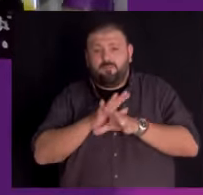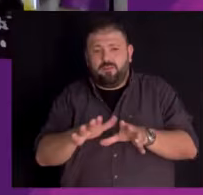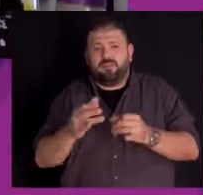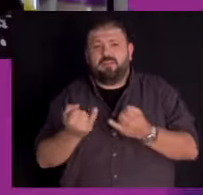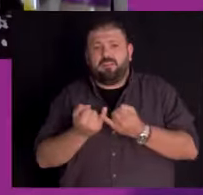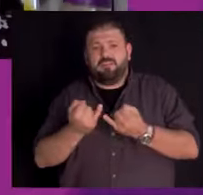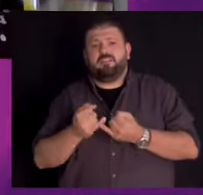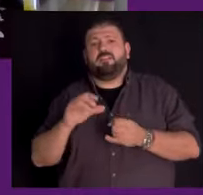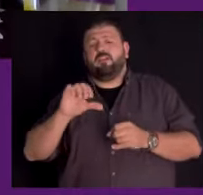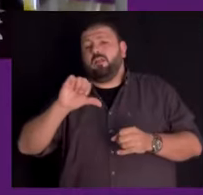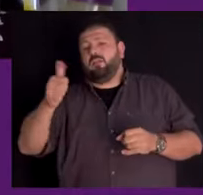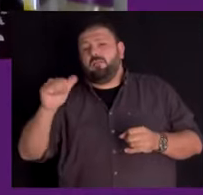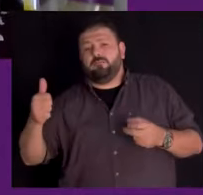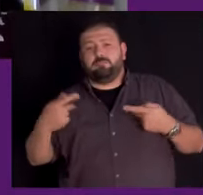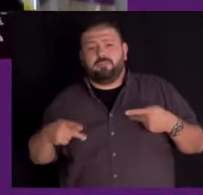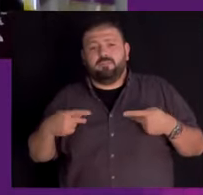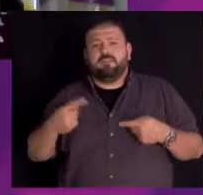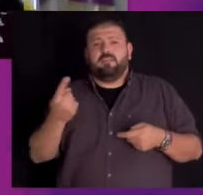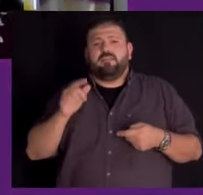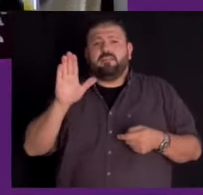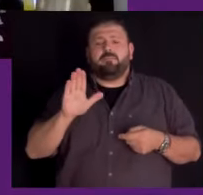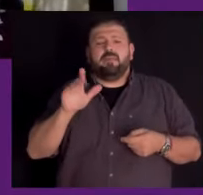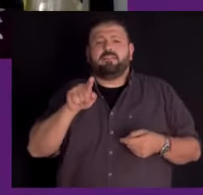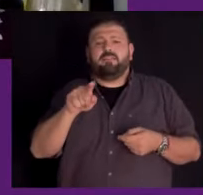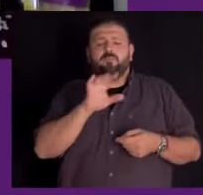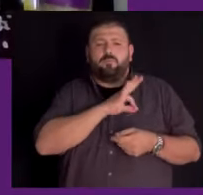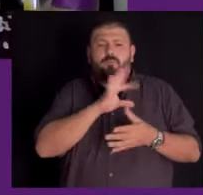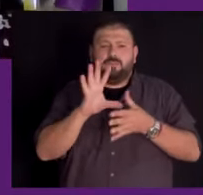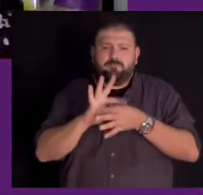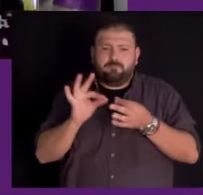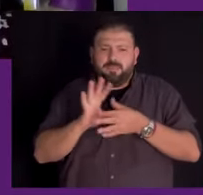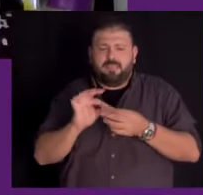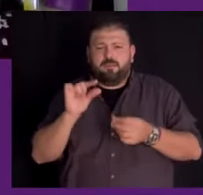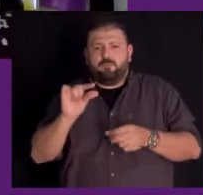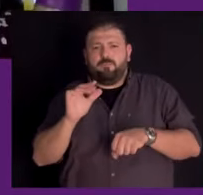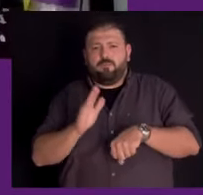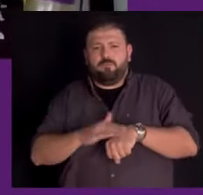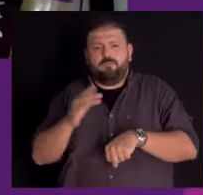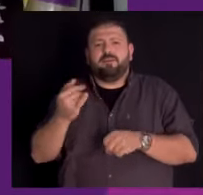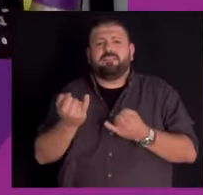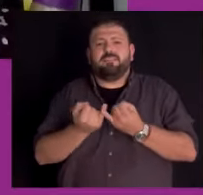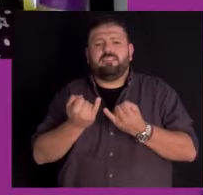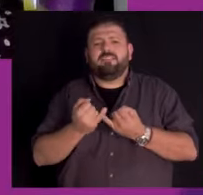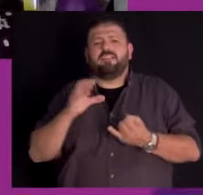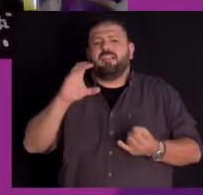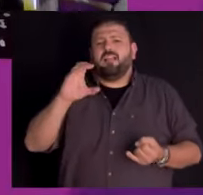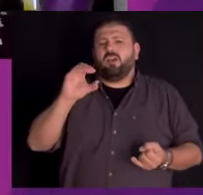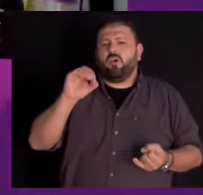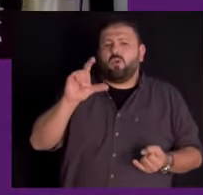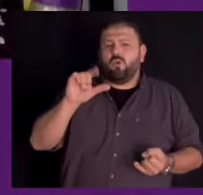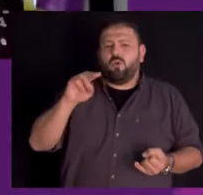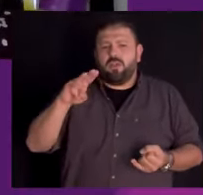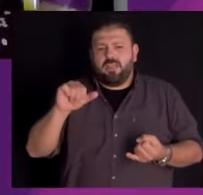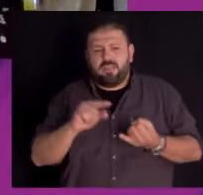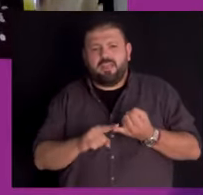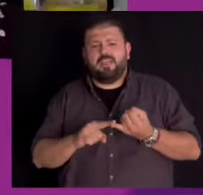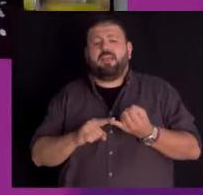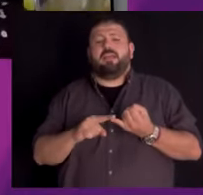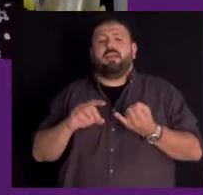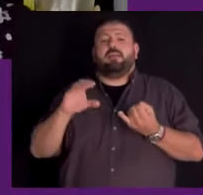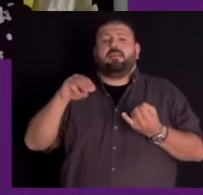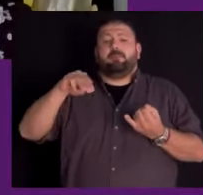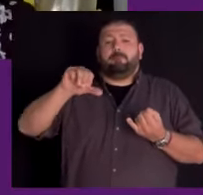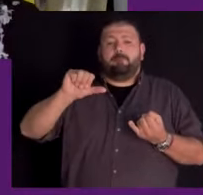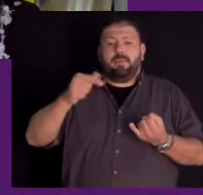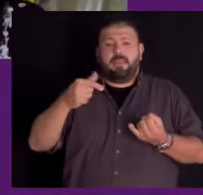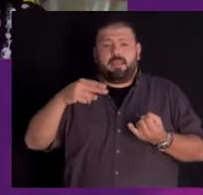los componentes. ¿Qué te parece, por favor, si nos puedes explicar un poco más acerca de la colina, del magnesio? Bueno, ya sabes